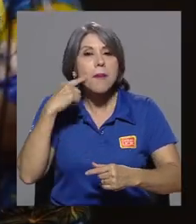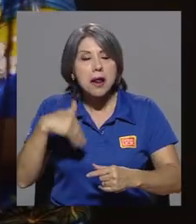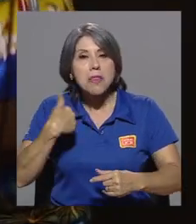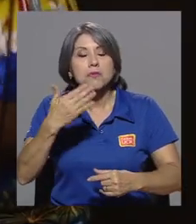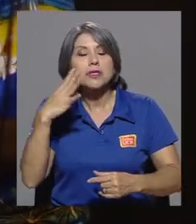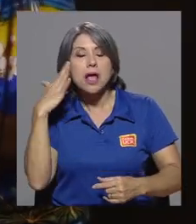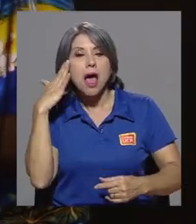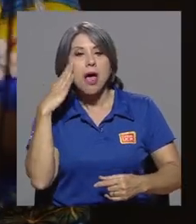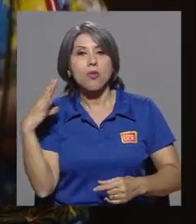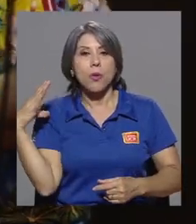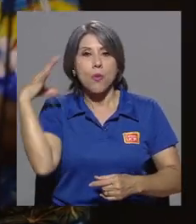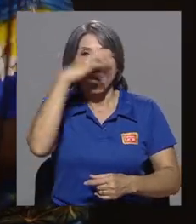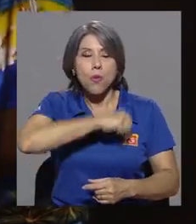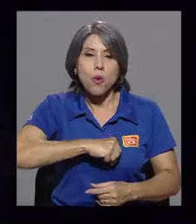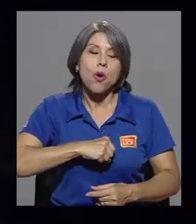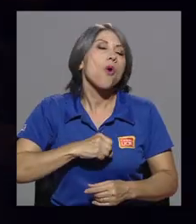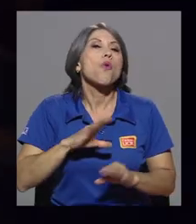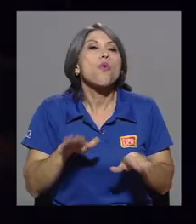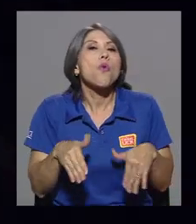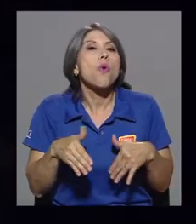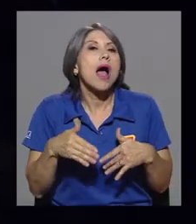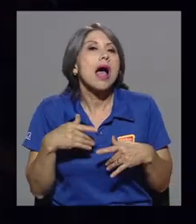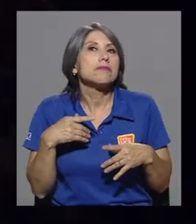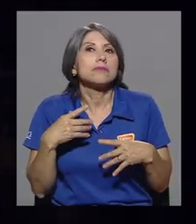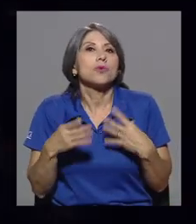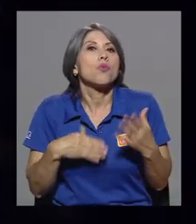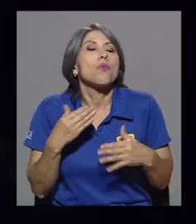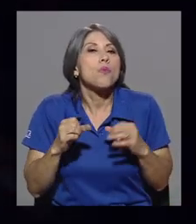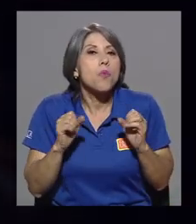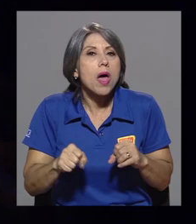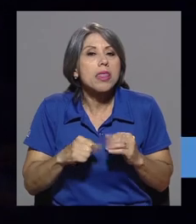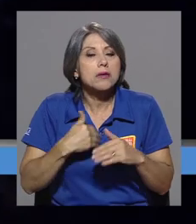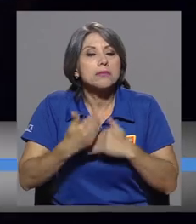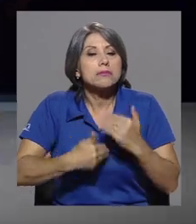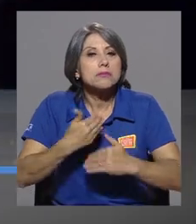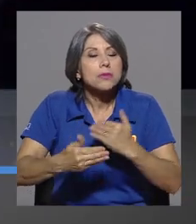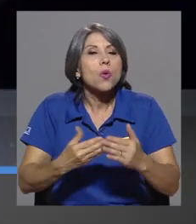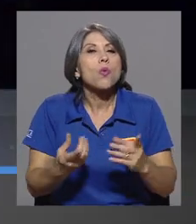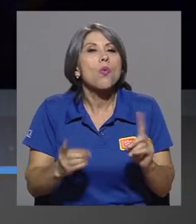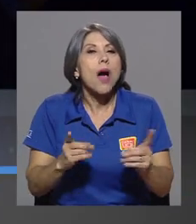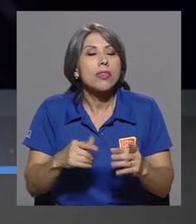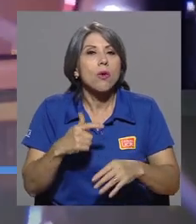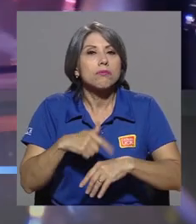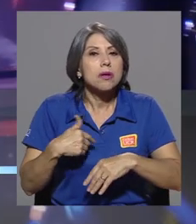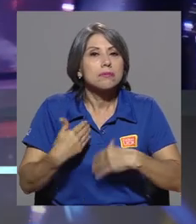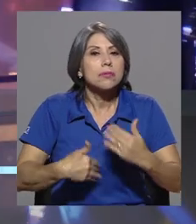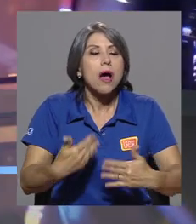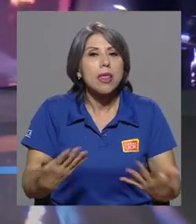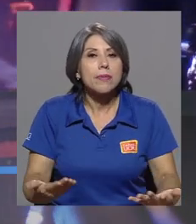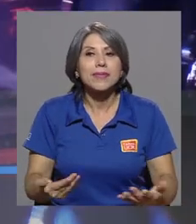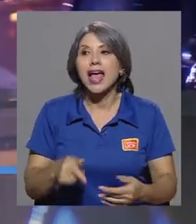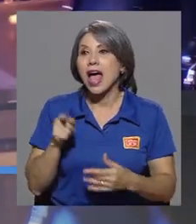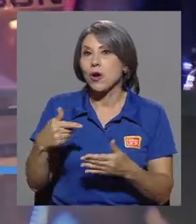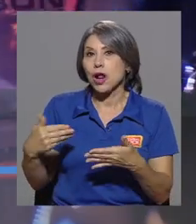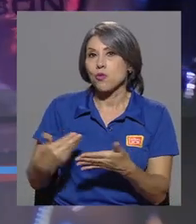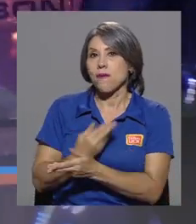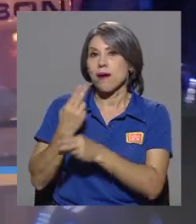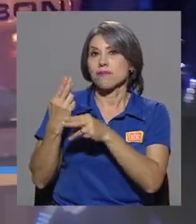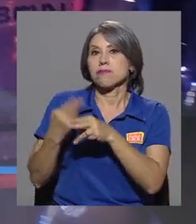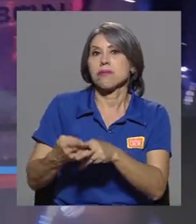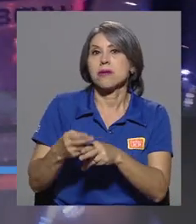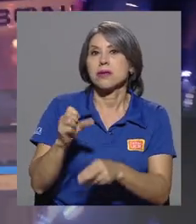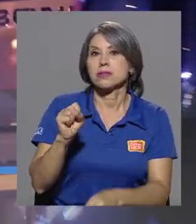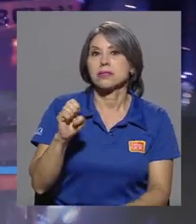hasta dónde se puede ir creciendo y cuál es el ritmo de ese crecimiento les permite esta nueva condición de sede y